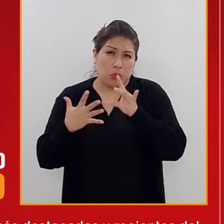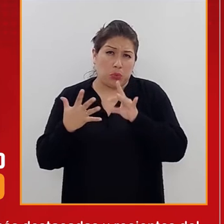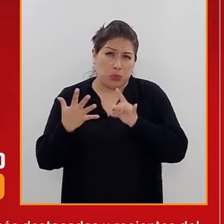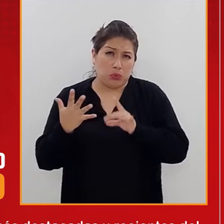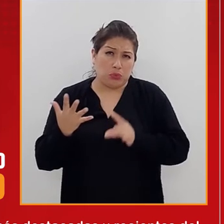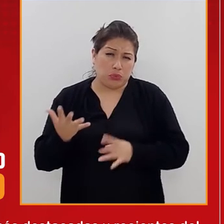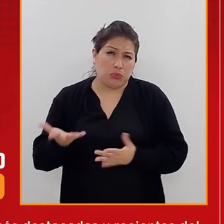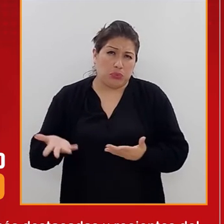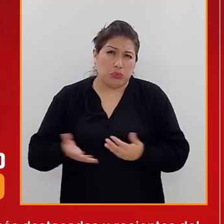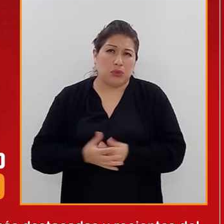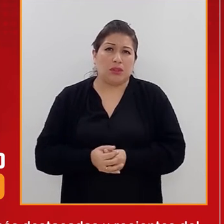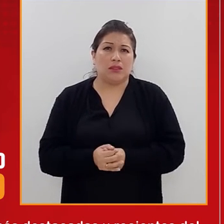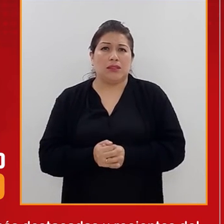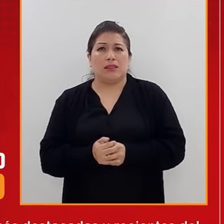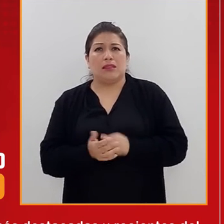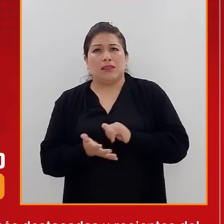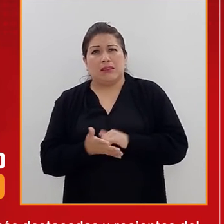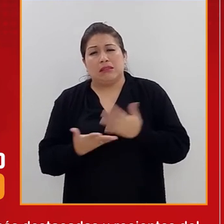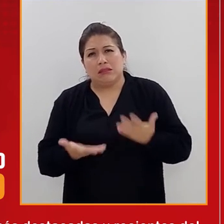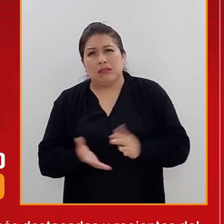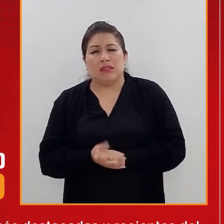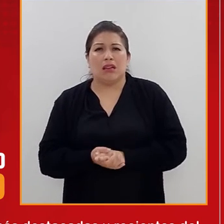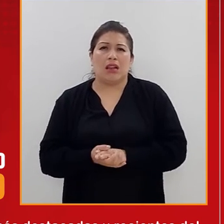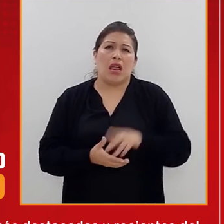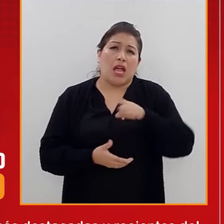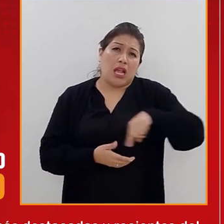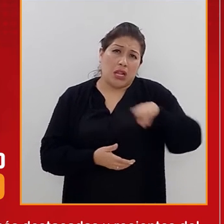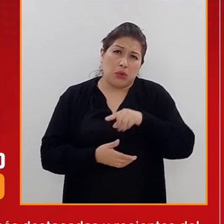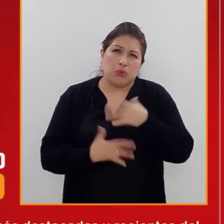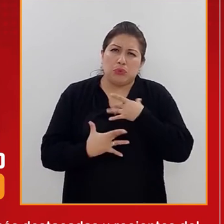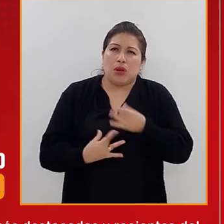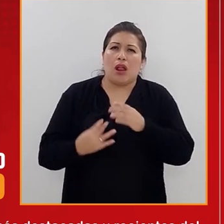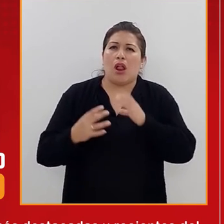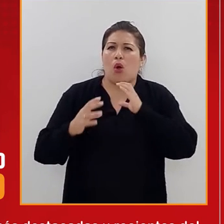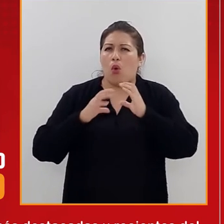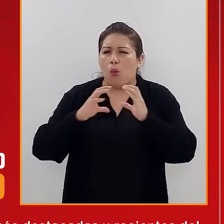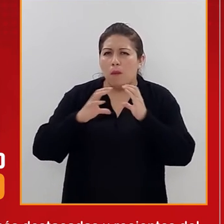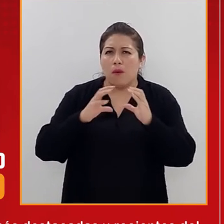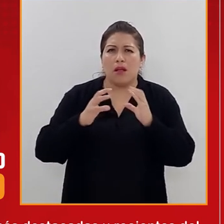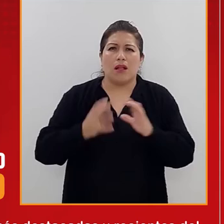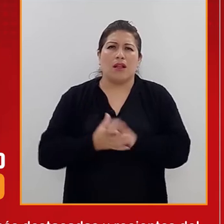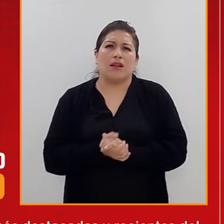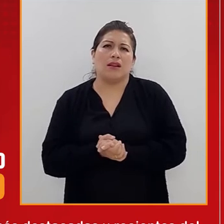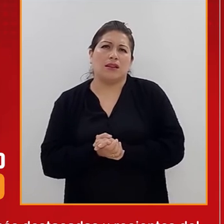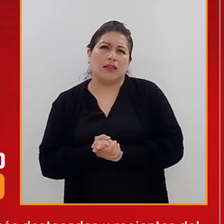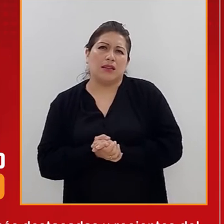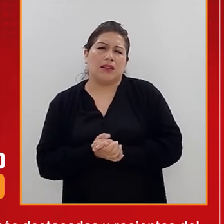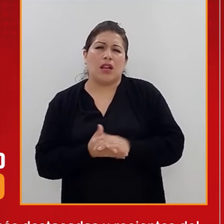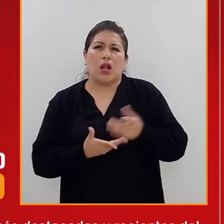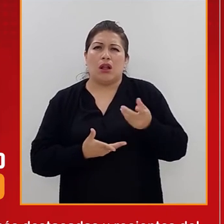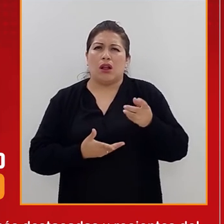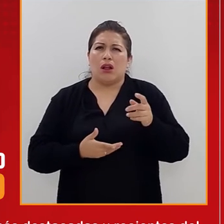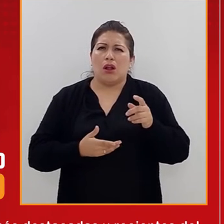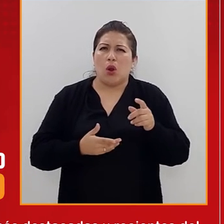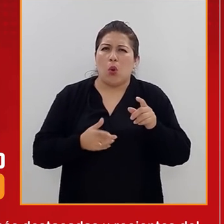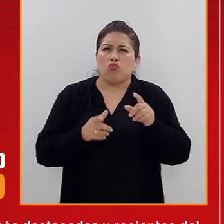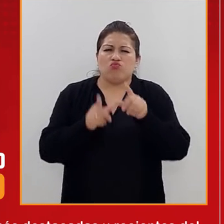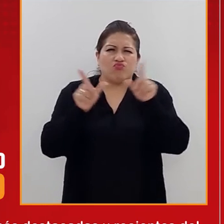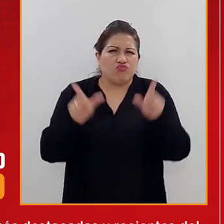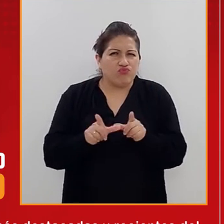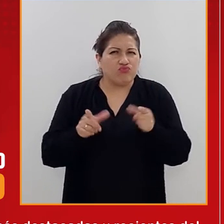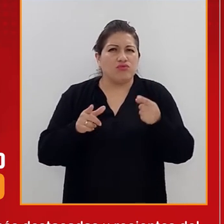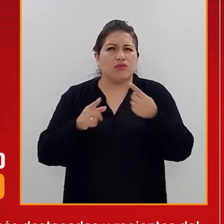ancot coxo. Estos servían de pasatiempo, hablar y cotorrear, como son enanos, tinre,